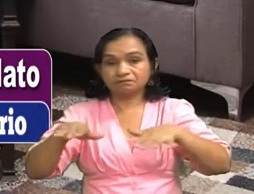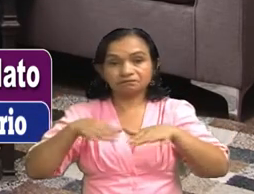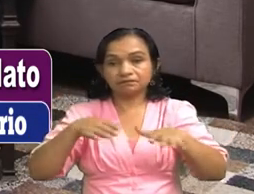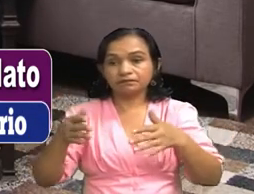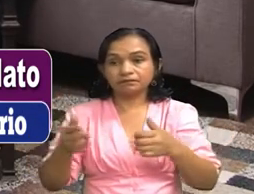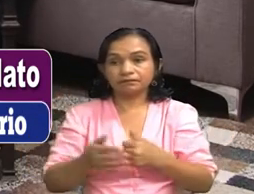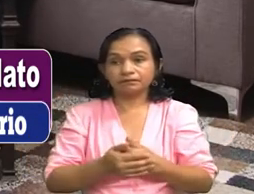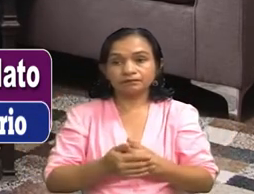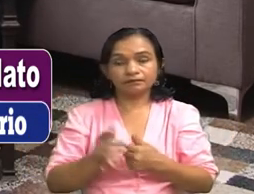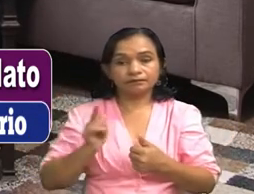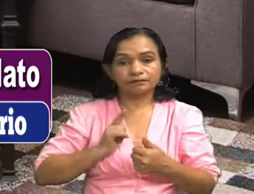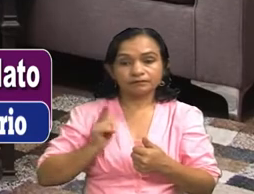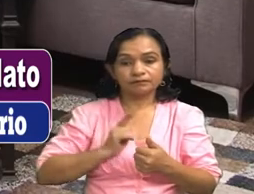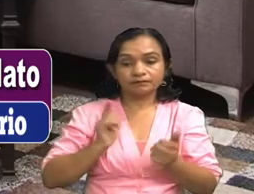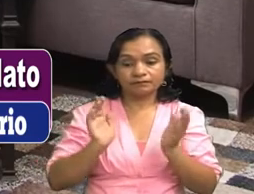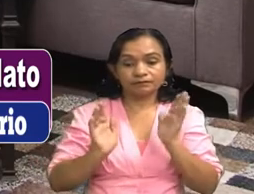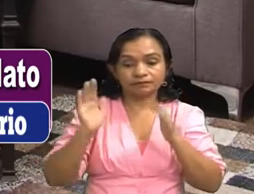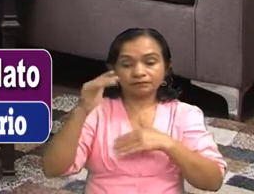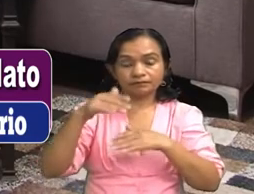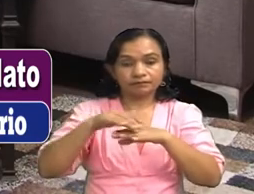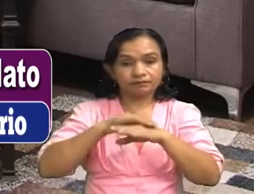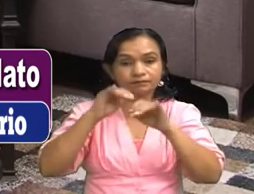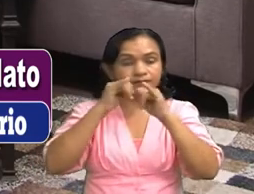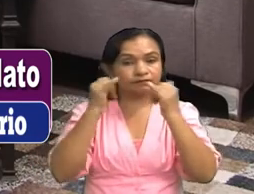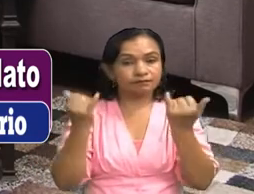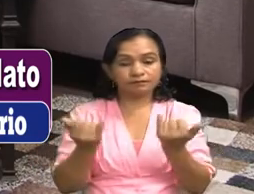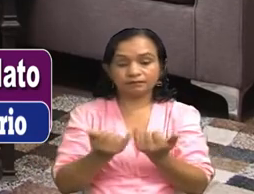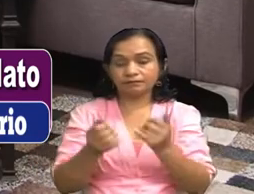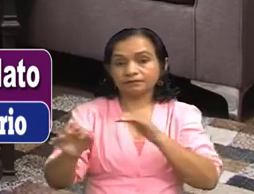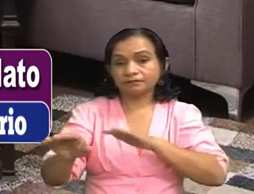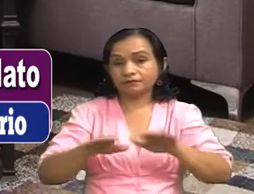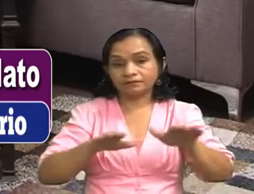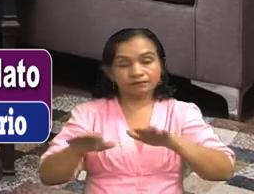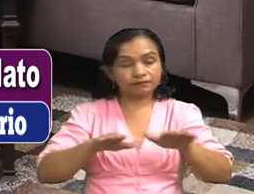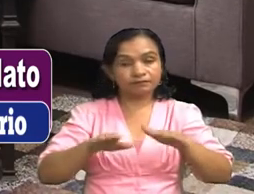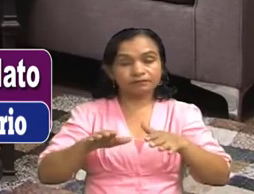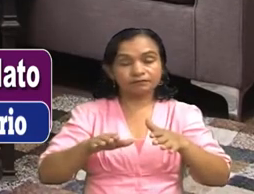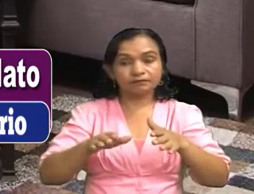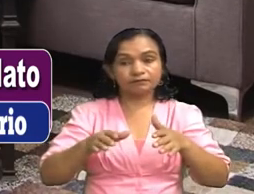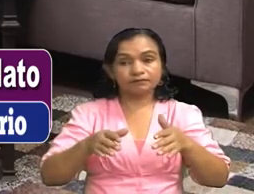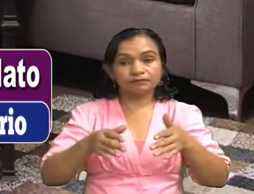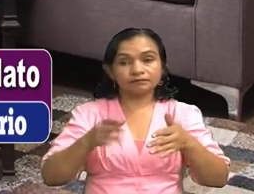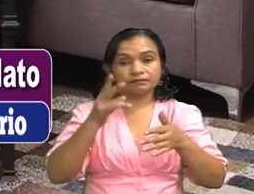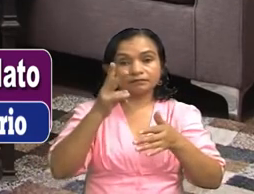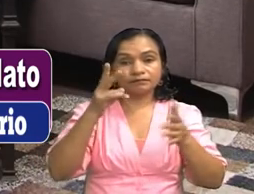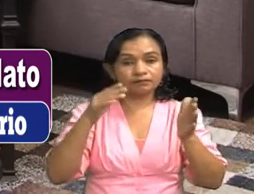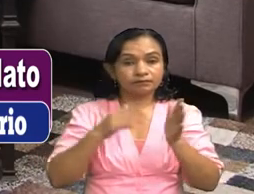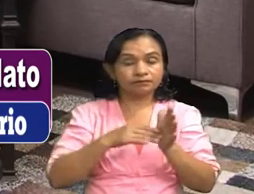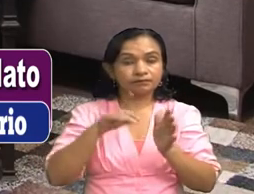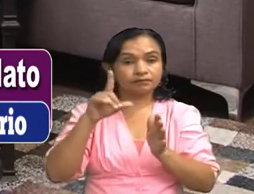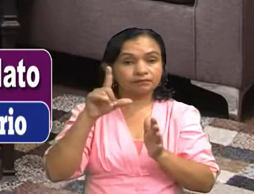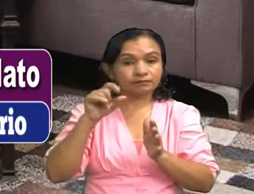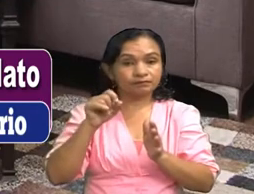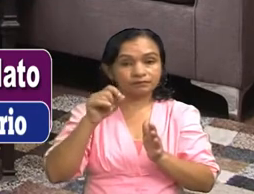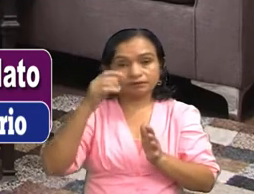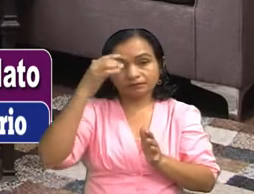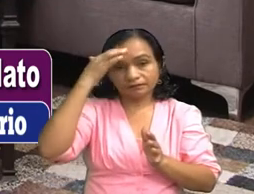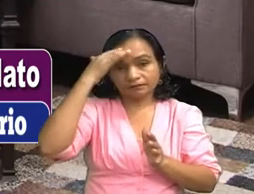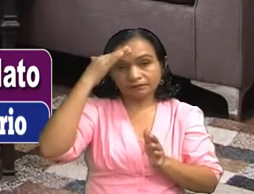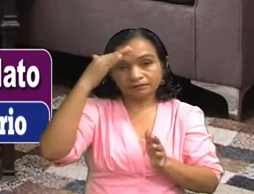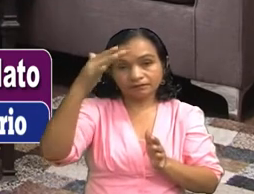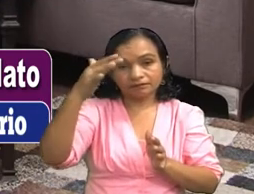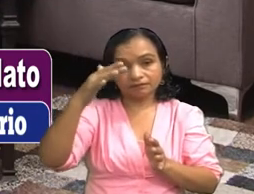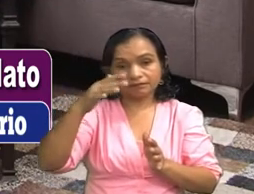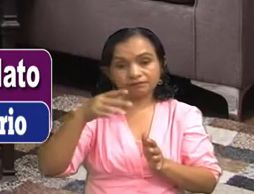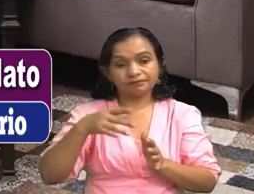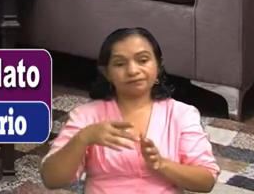porque no teníamos esa certificación internacional. No podíamos exportar. En el 2010, México nos cierra el mercado